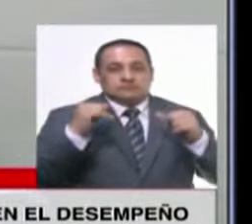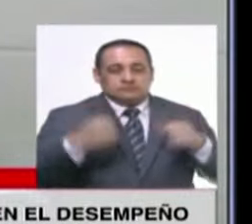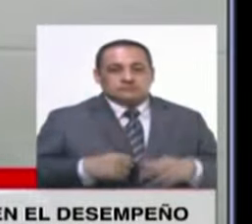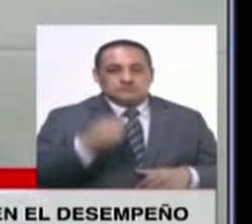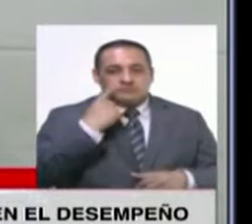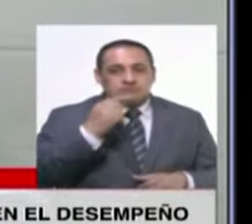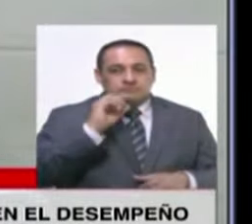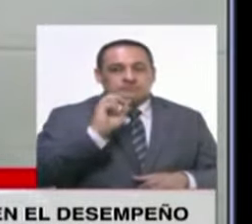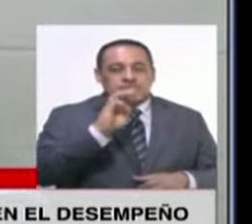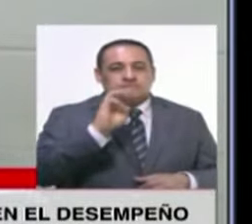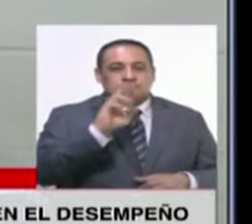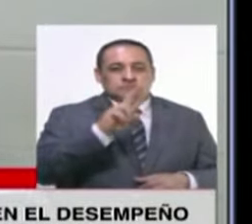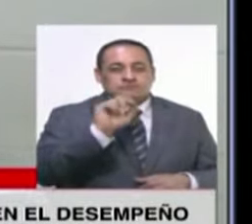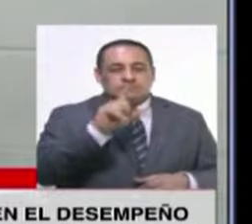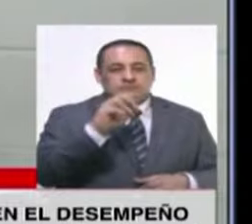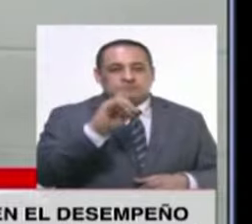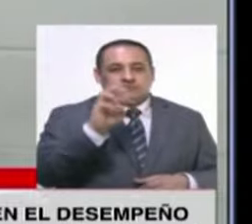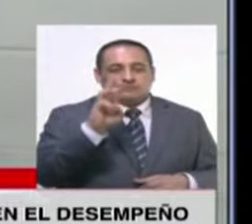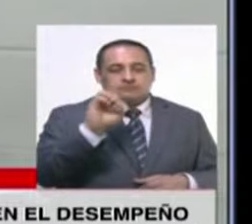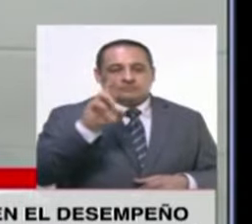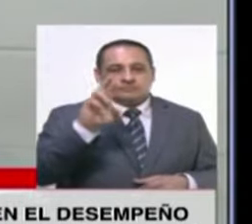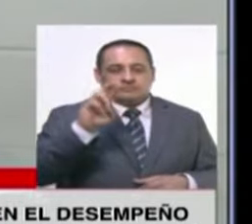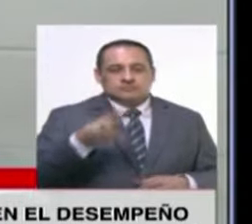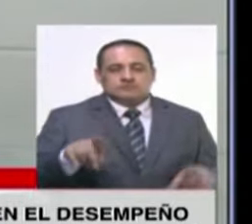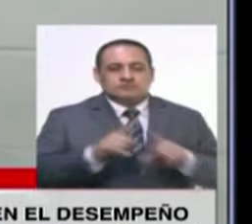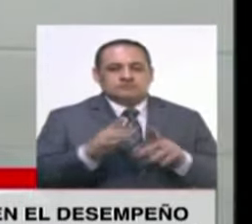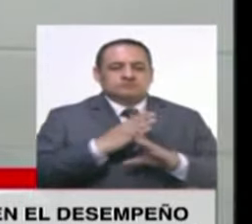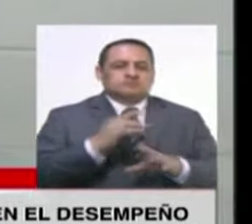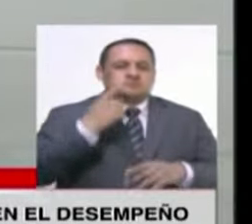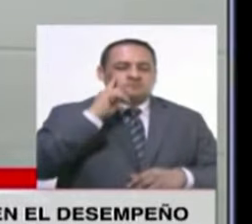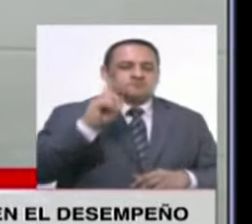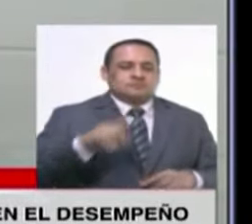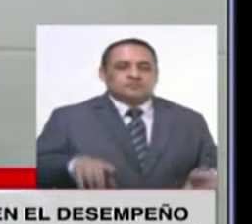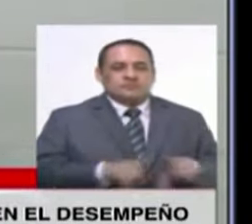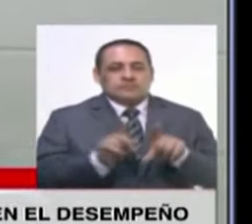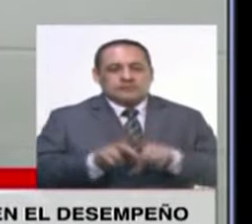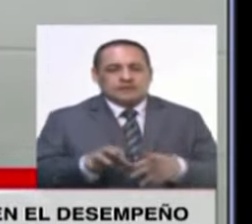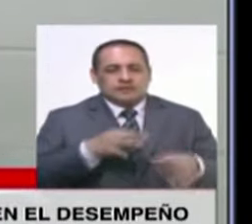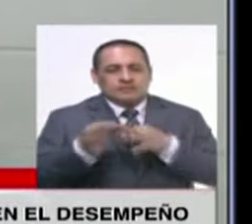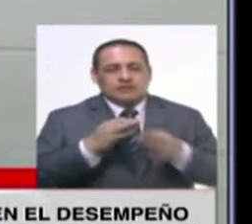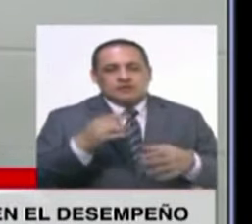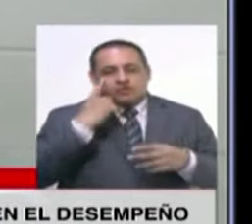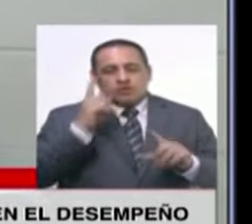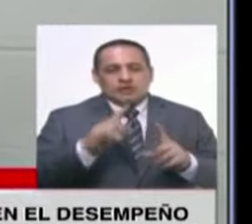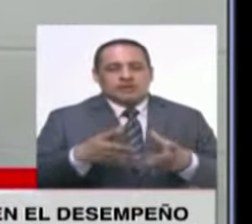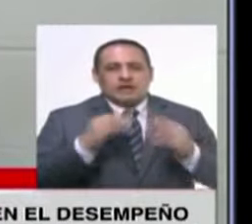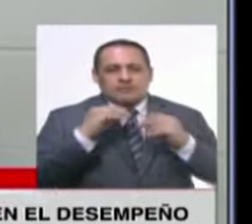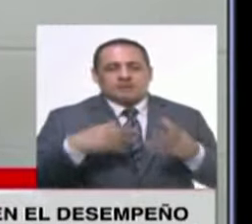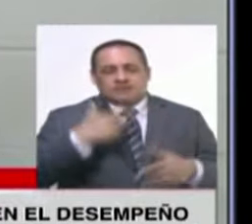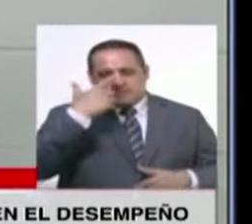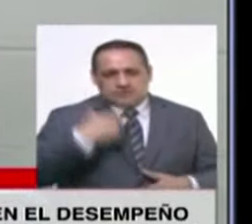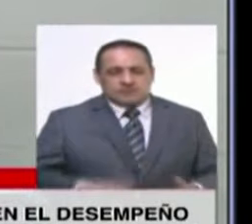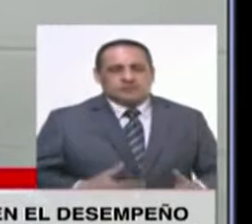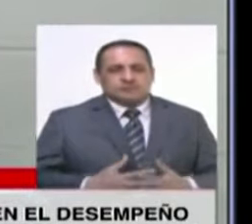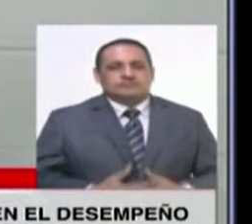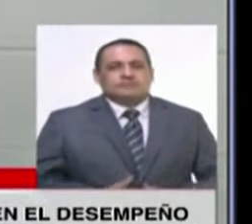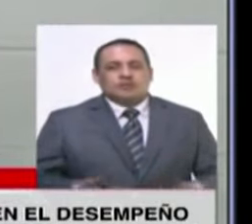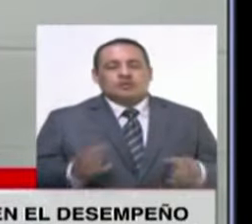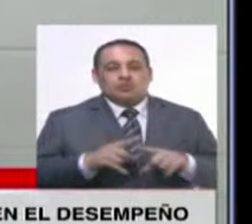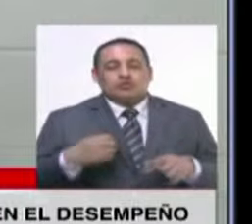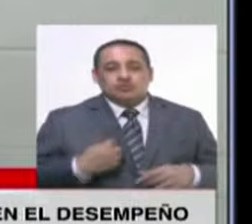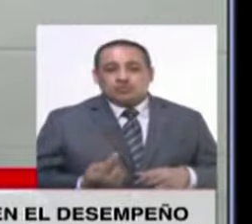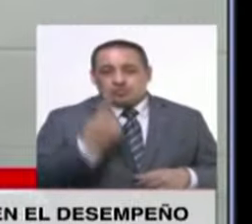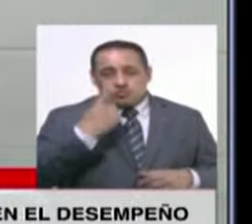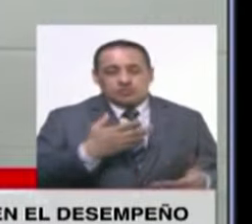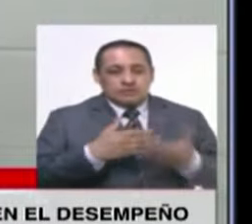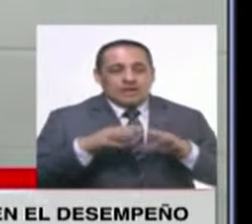Vladimir cometa un error tan tonto de querer negarme, de querer hablar mal de mi persona, cuando lo único